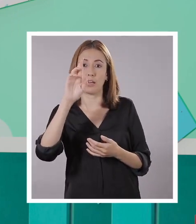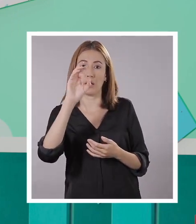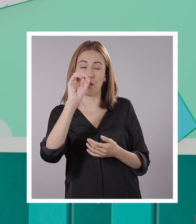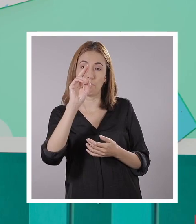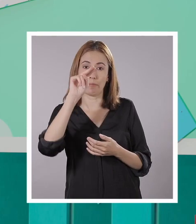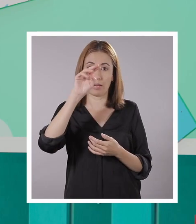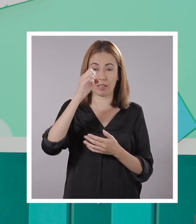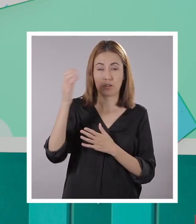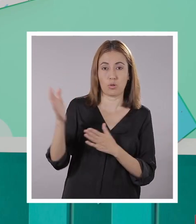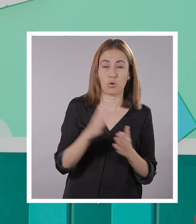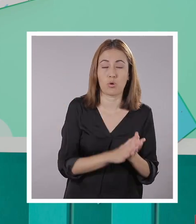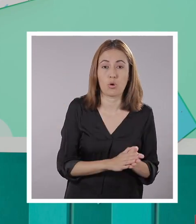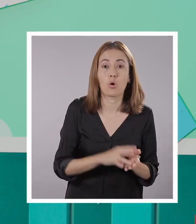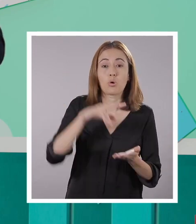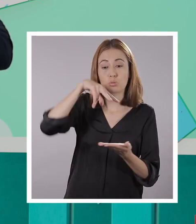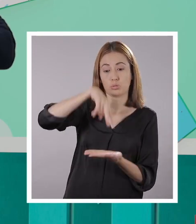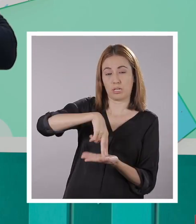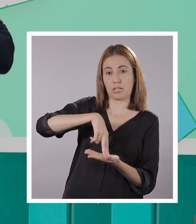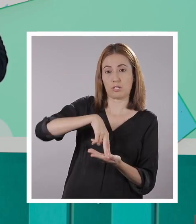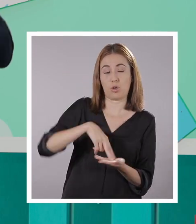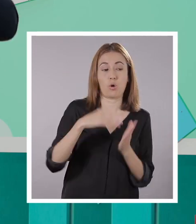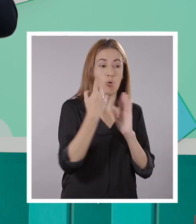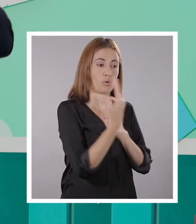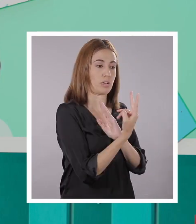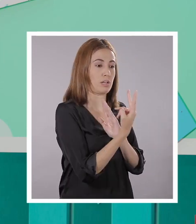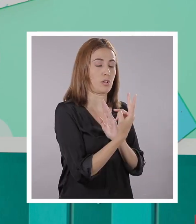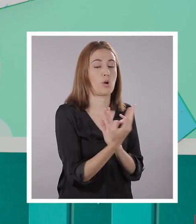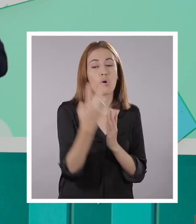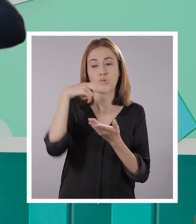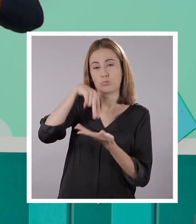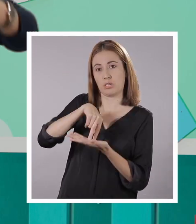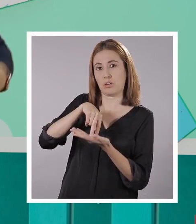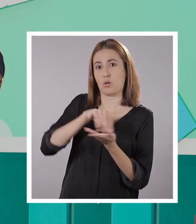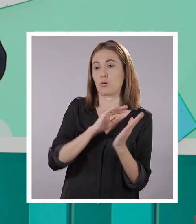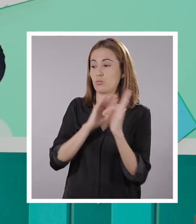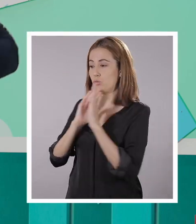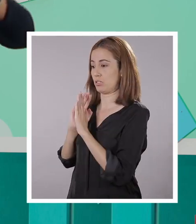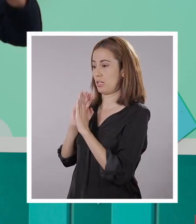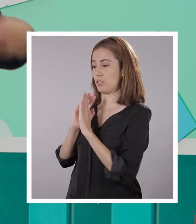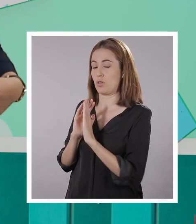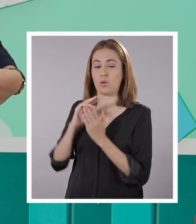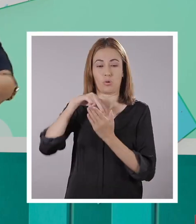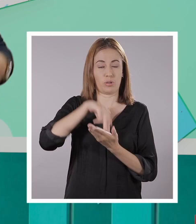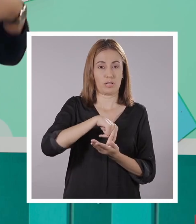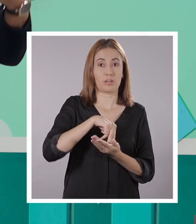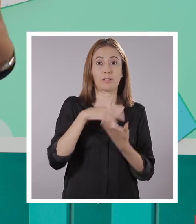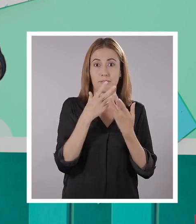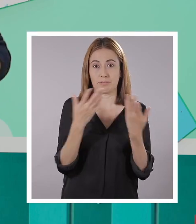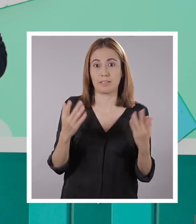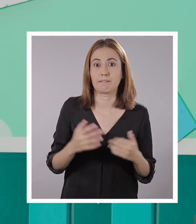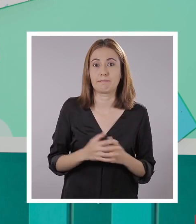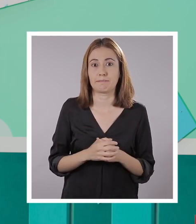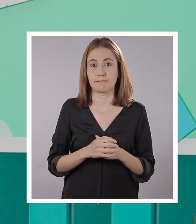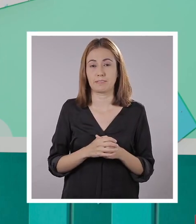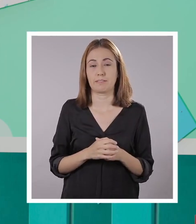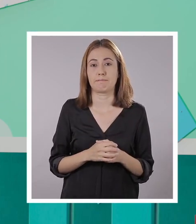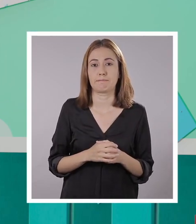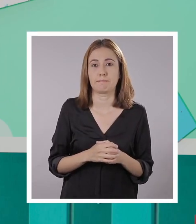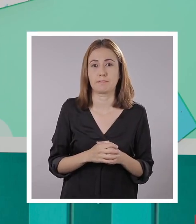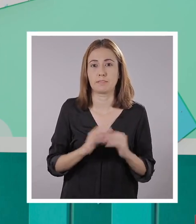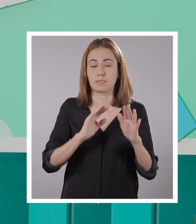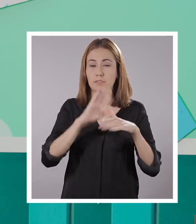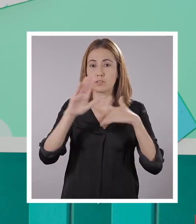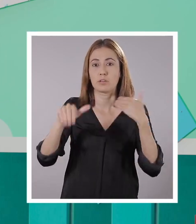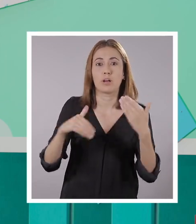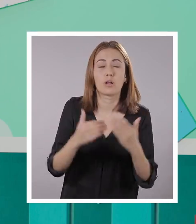acerca de los patrones, algo que se repite. Teníamos que repetir un salto, un giro, un salto, un giro. Era el patrón que